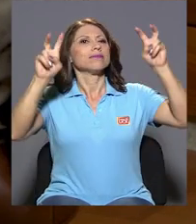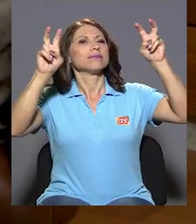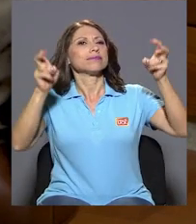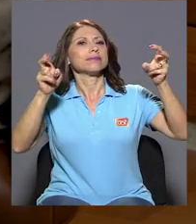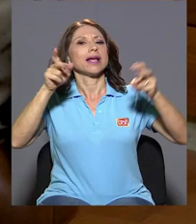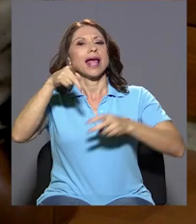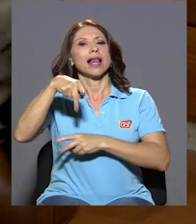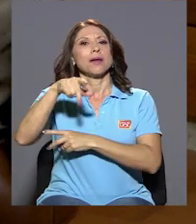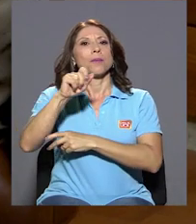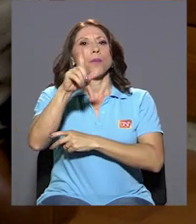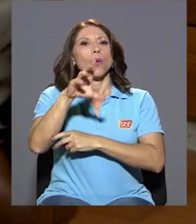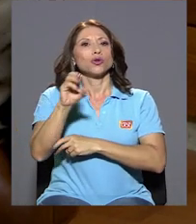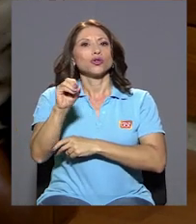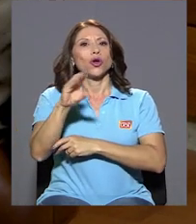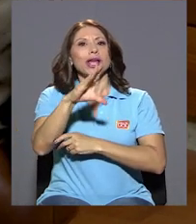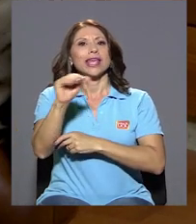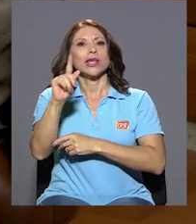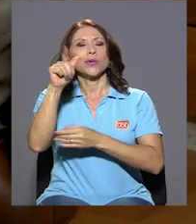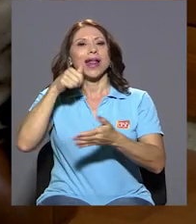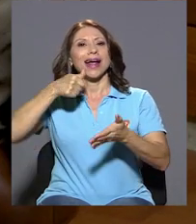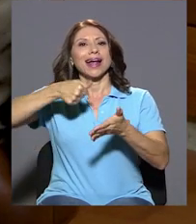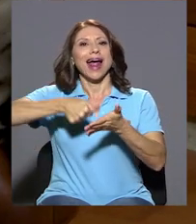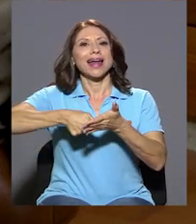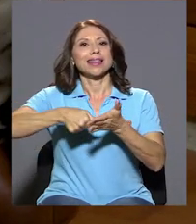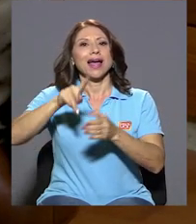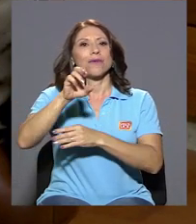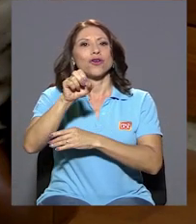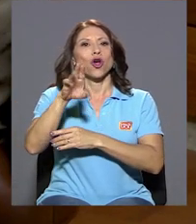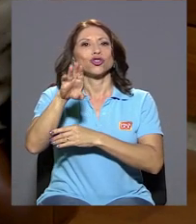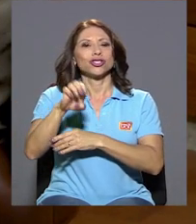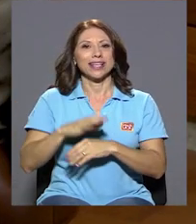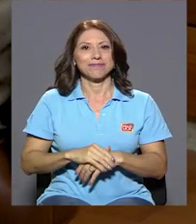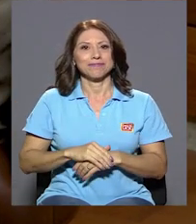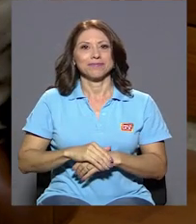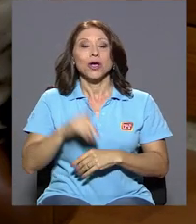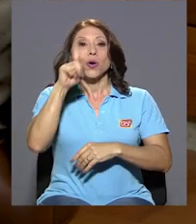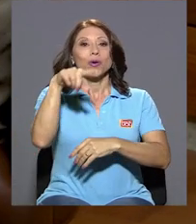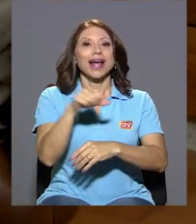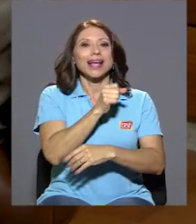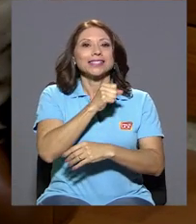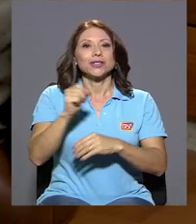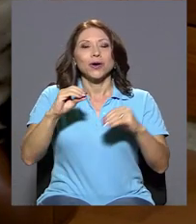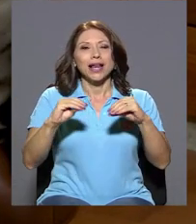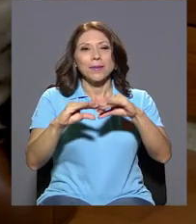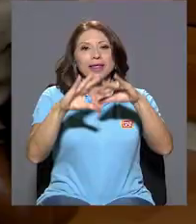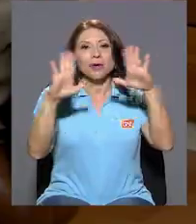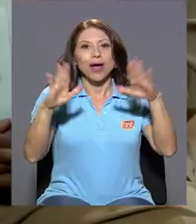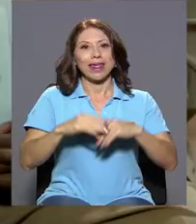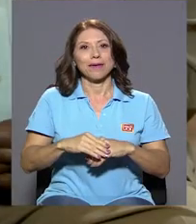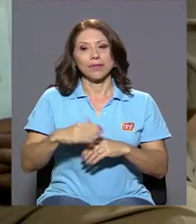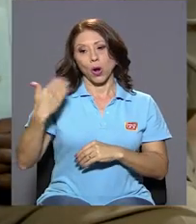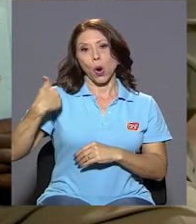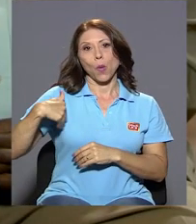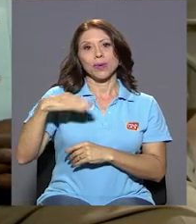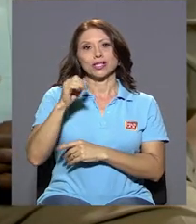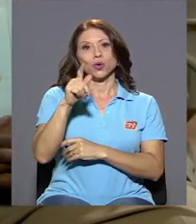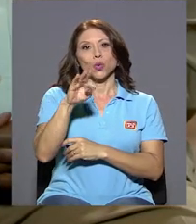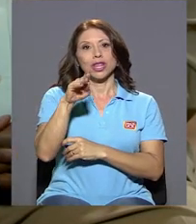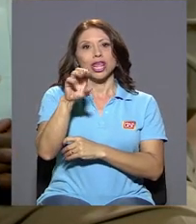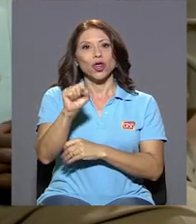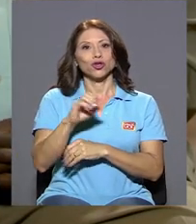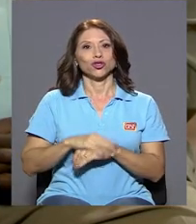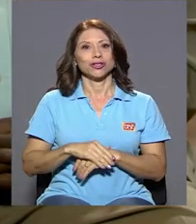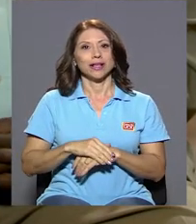y una carta bronce una canción en la madrugada hombres curtidos